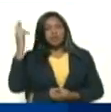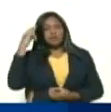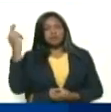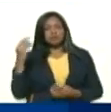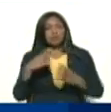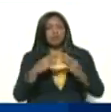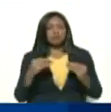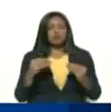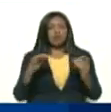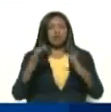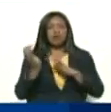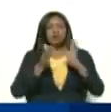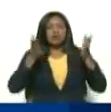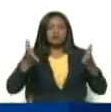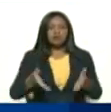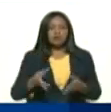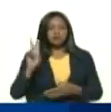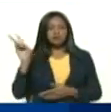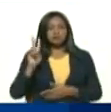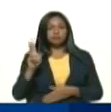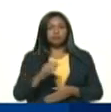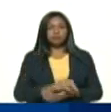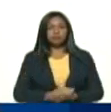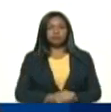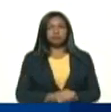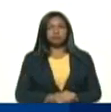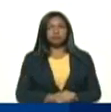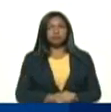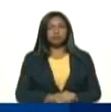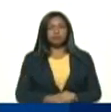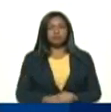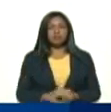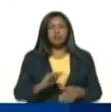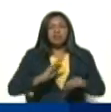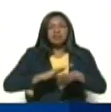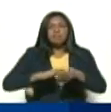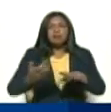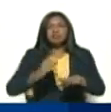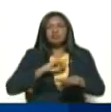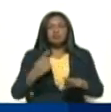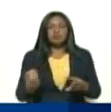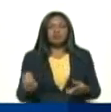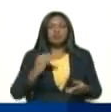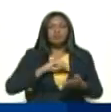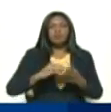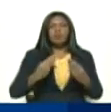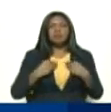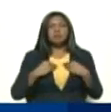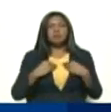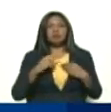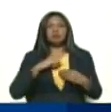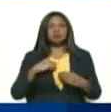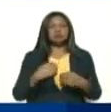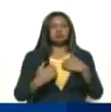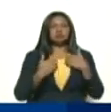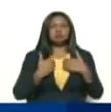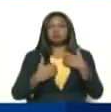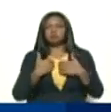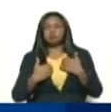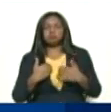los cristianos y cristianas de Venezuela. ¿Qué pasa con nuestras resurrecciones que no generan inquietud, que no